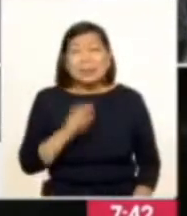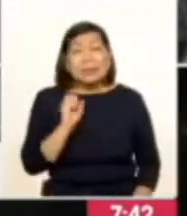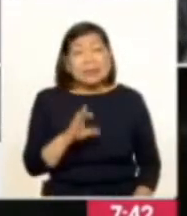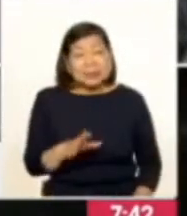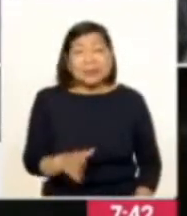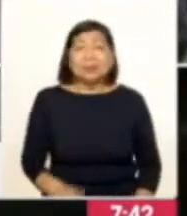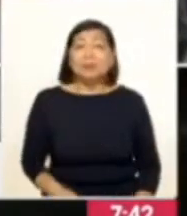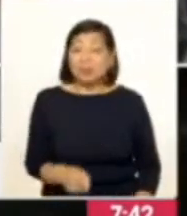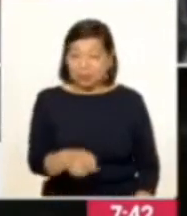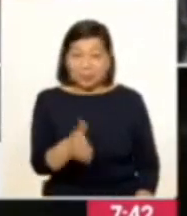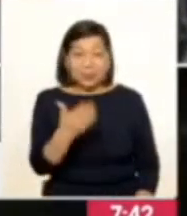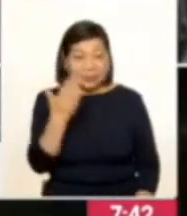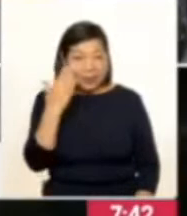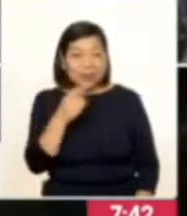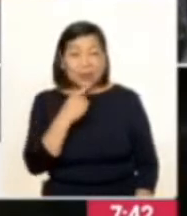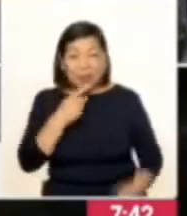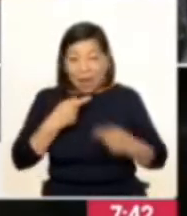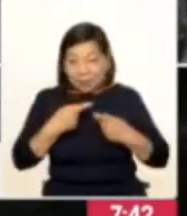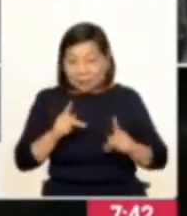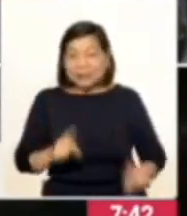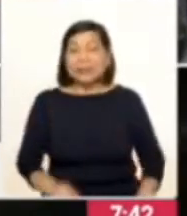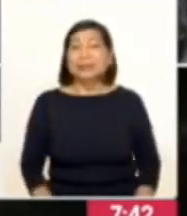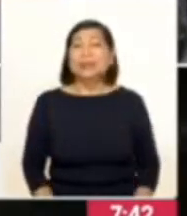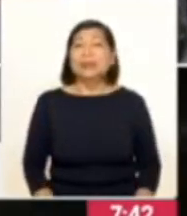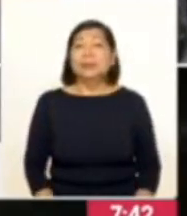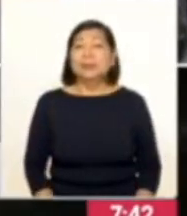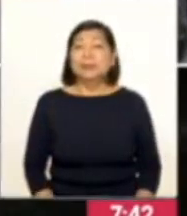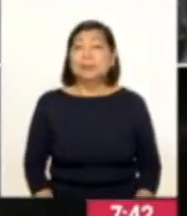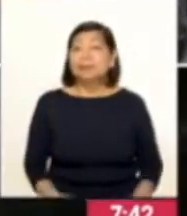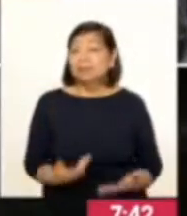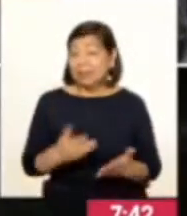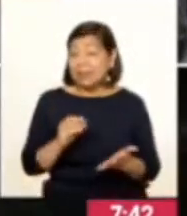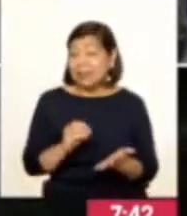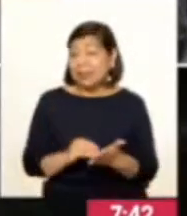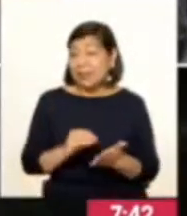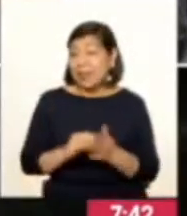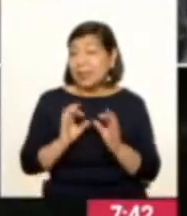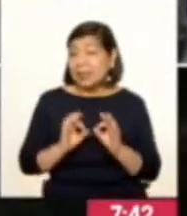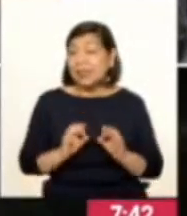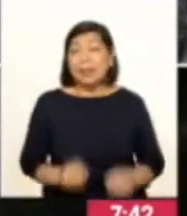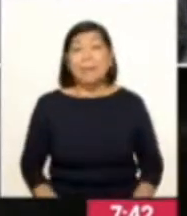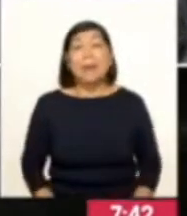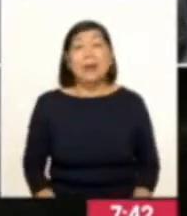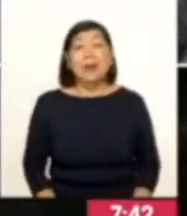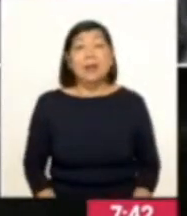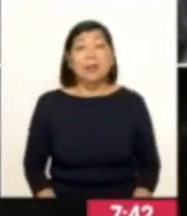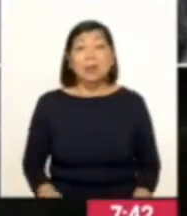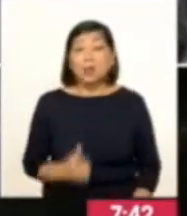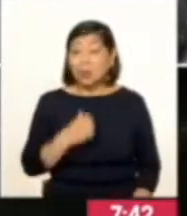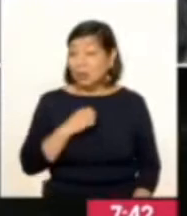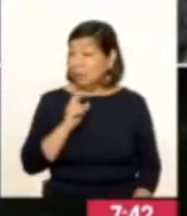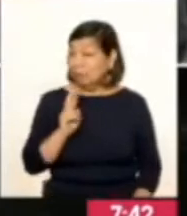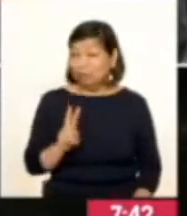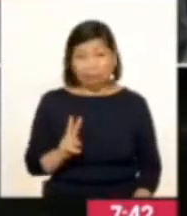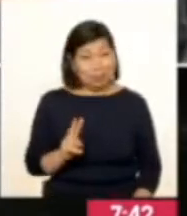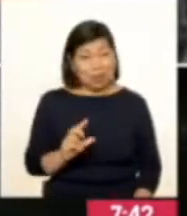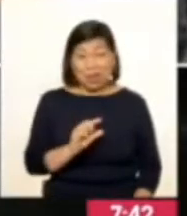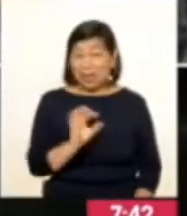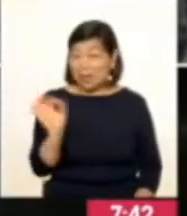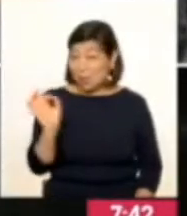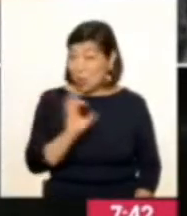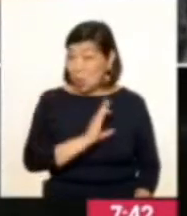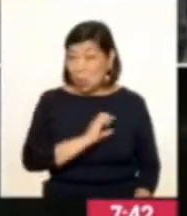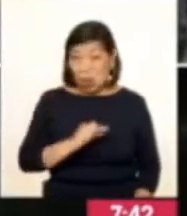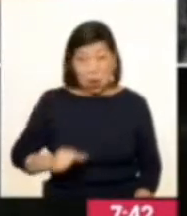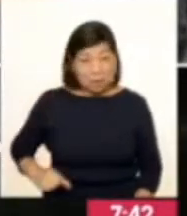y eso ustedes a través de los medios de comunicación lo han revelado en reiteradas oportunidades Yo no he visto ningún gobierno no